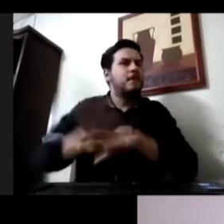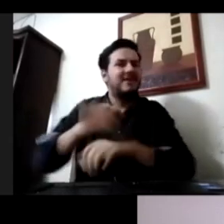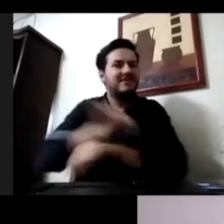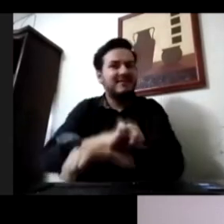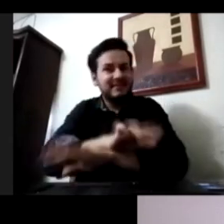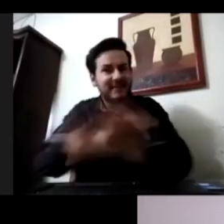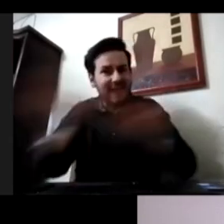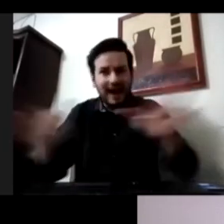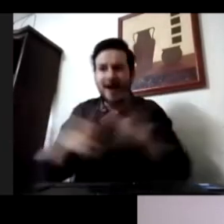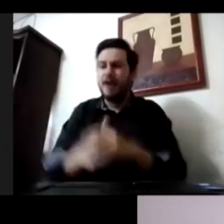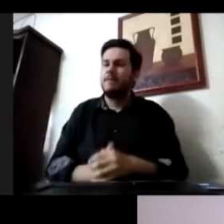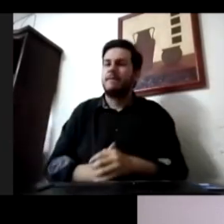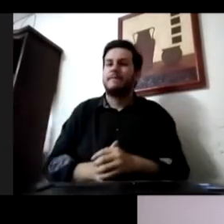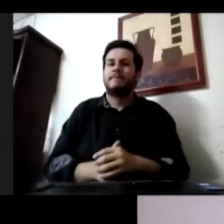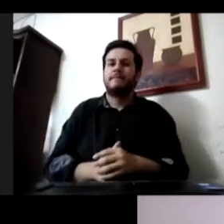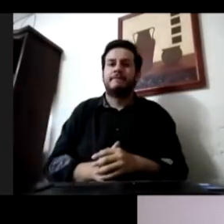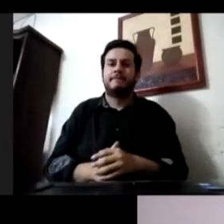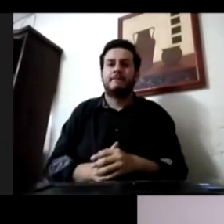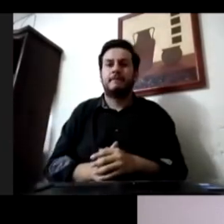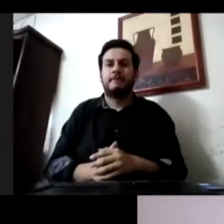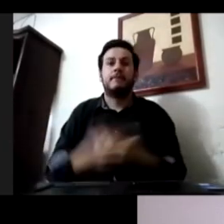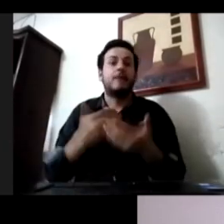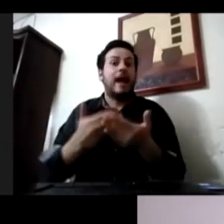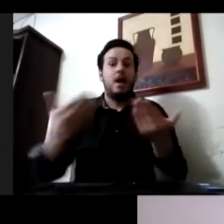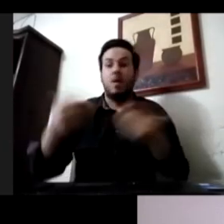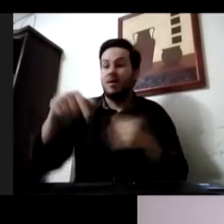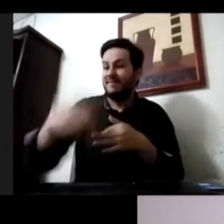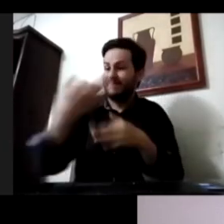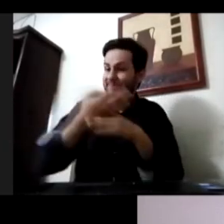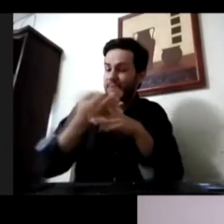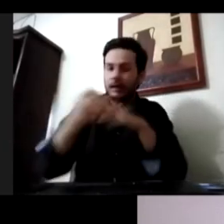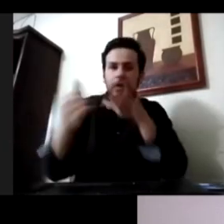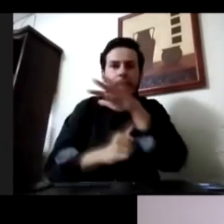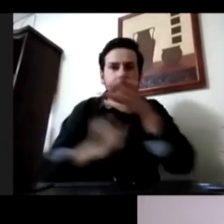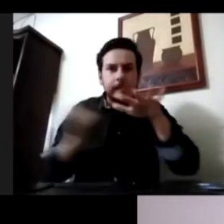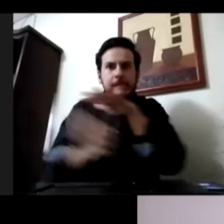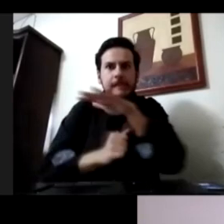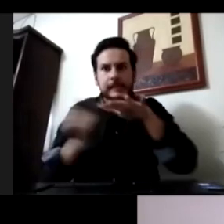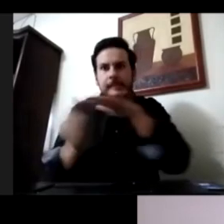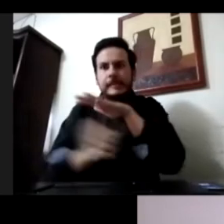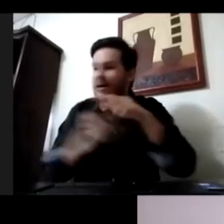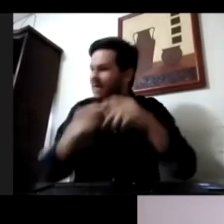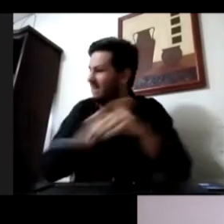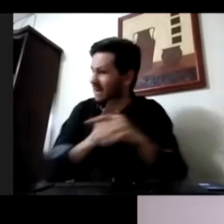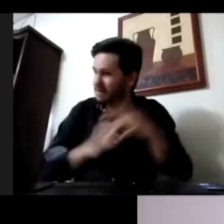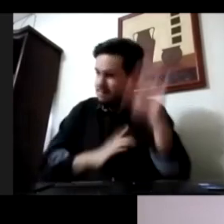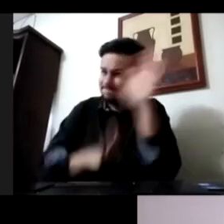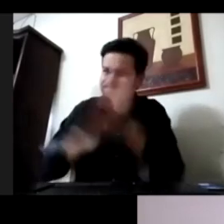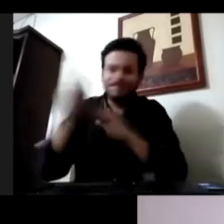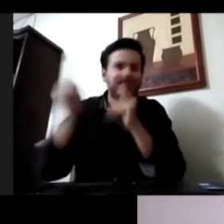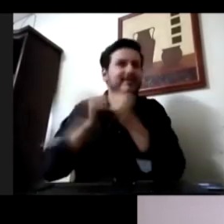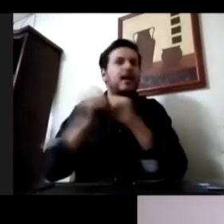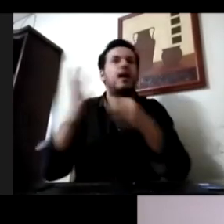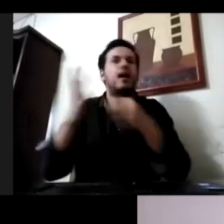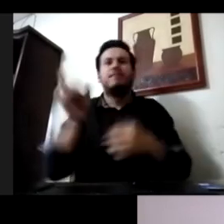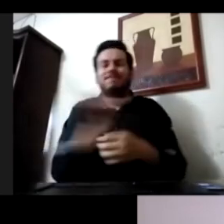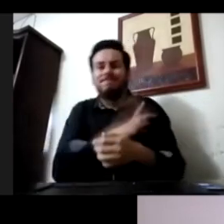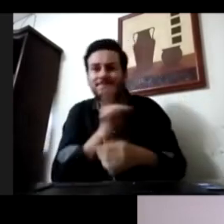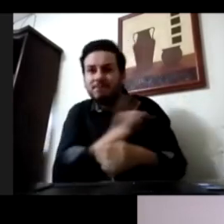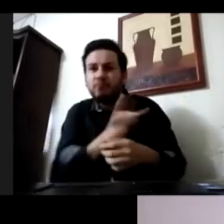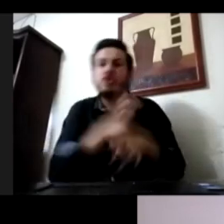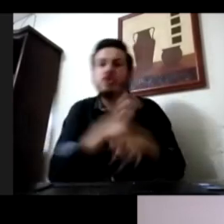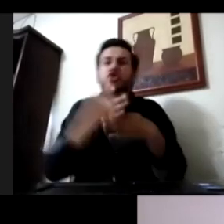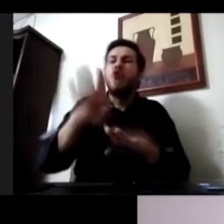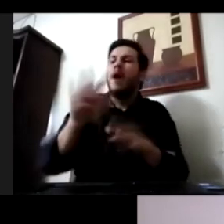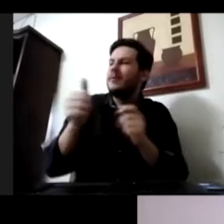efectos de esta pandemia son de potenciación, son de escalamiento de la discriminación